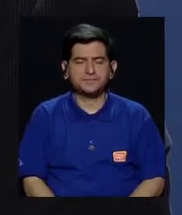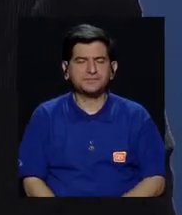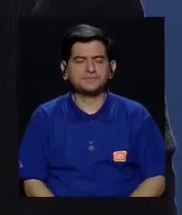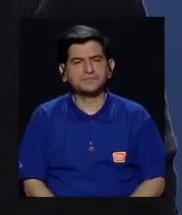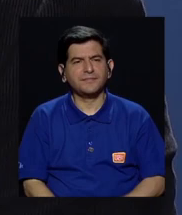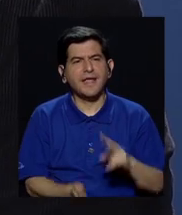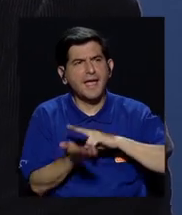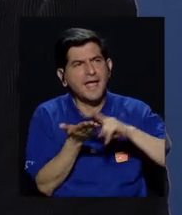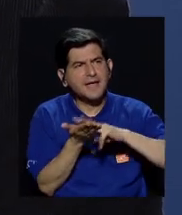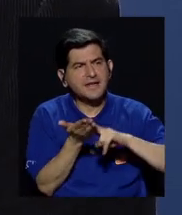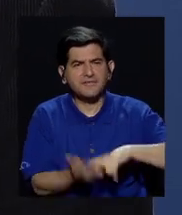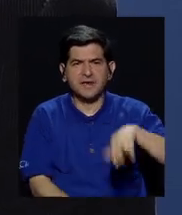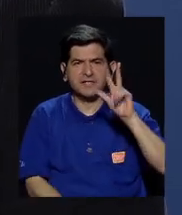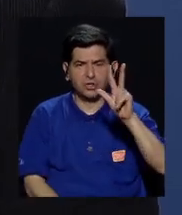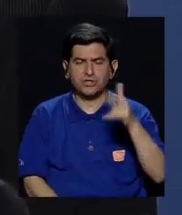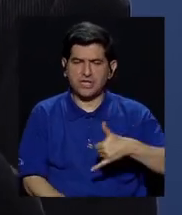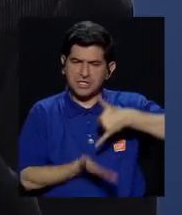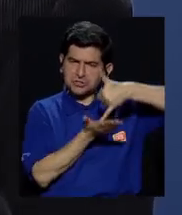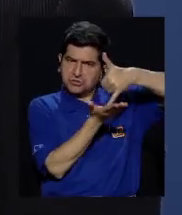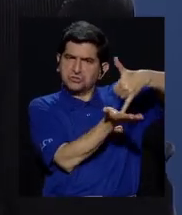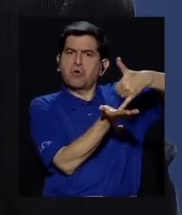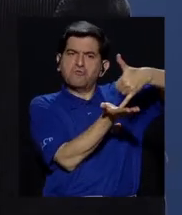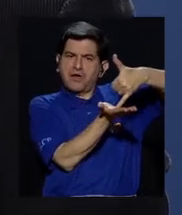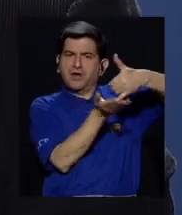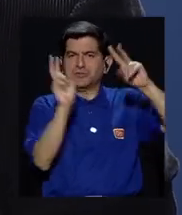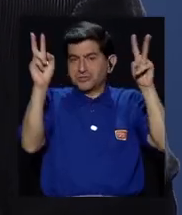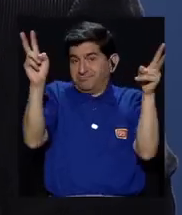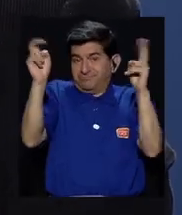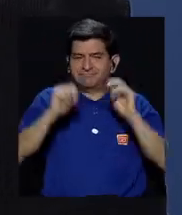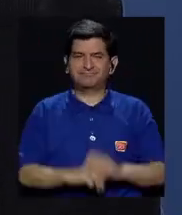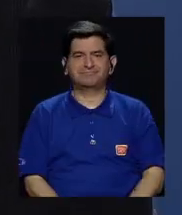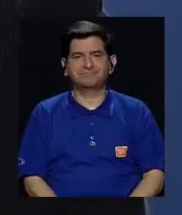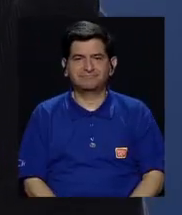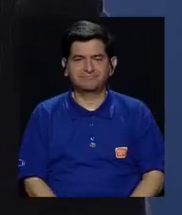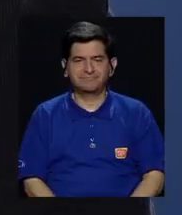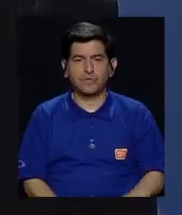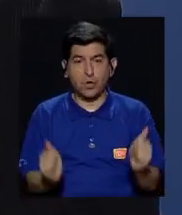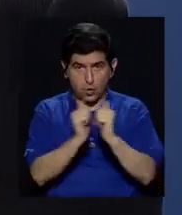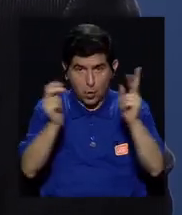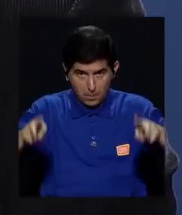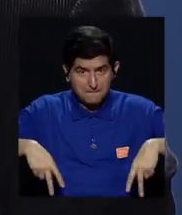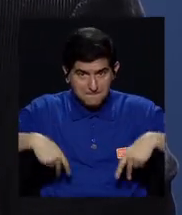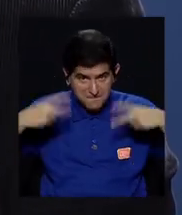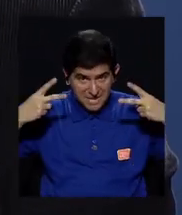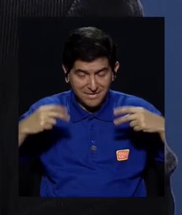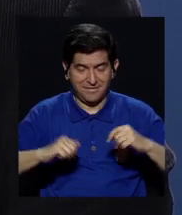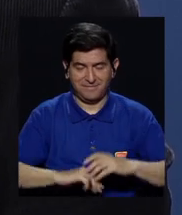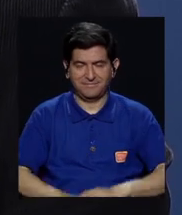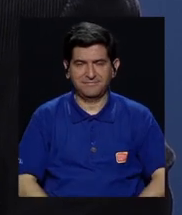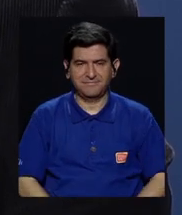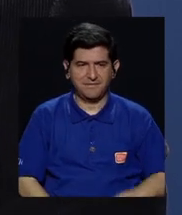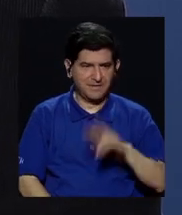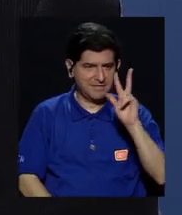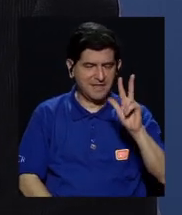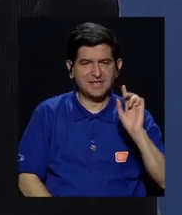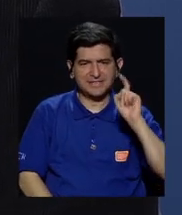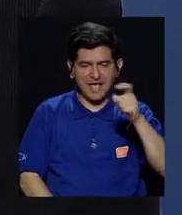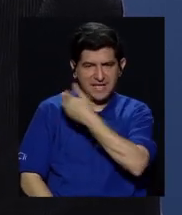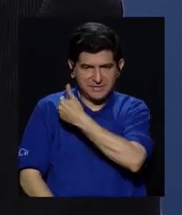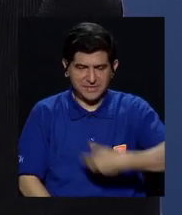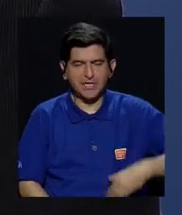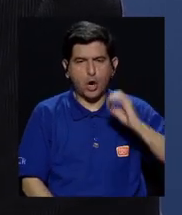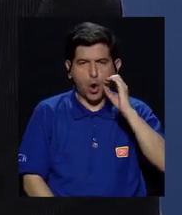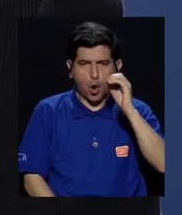digamos tres trofeos de otros juegos entre comillas vivientes tres expresidentes los tres ex presidentes